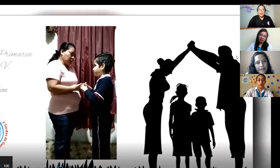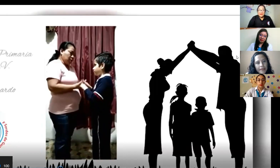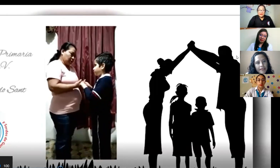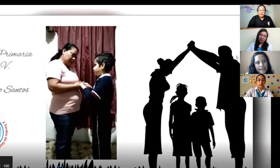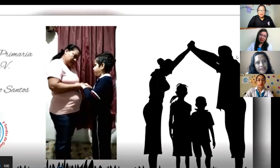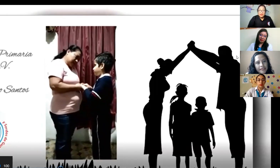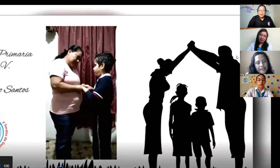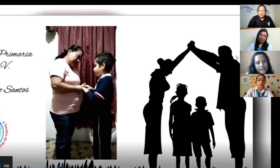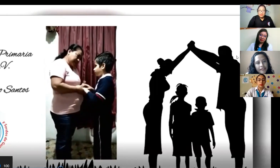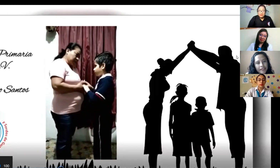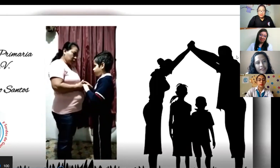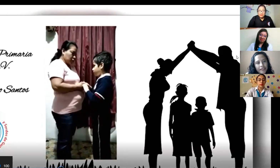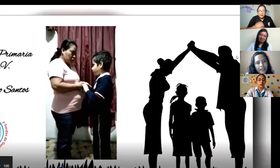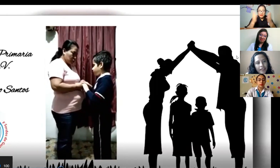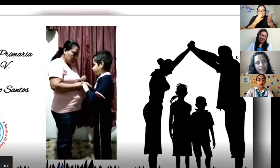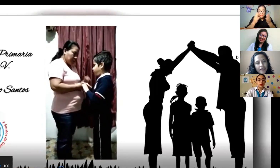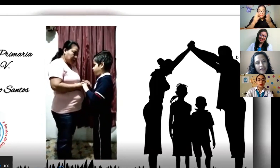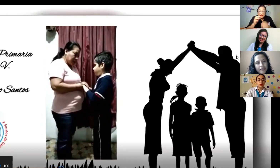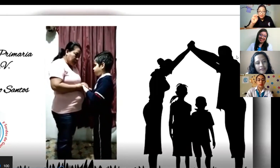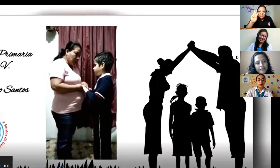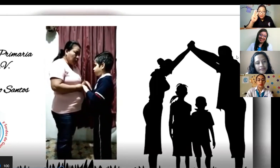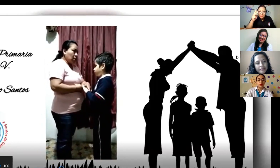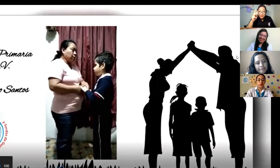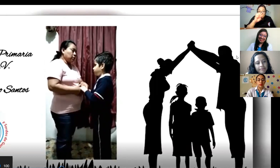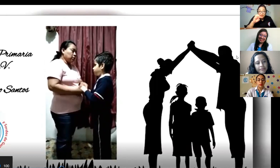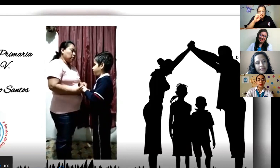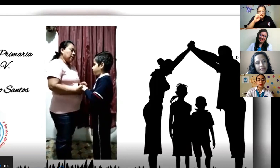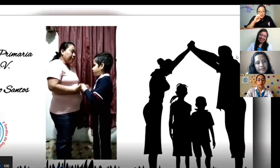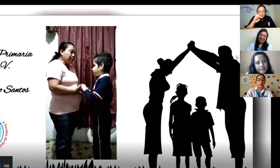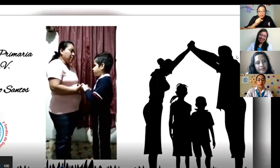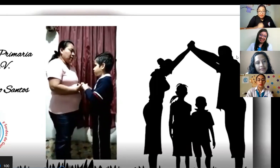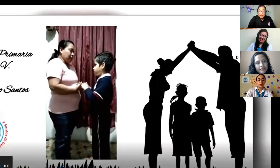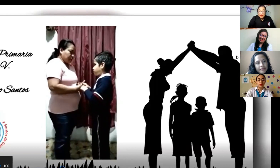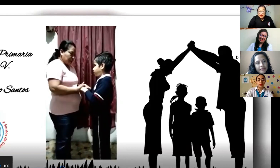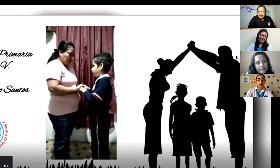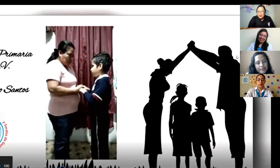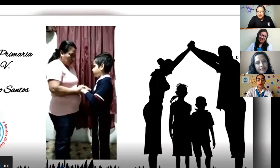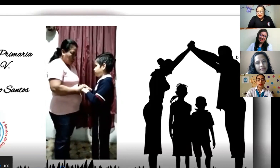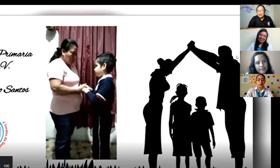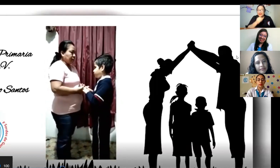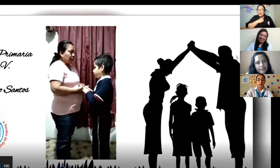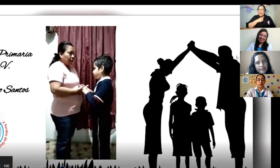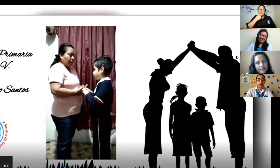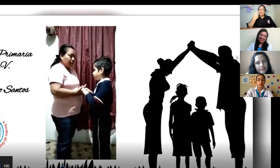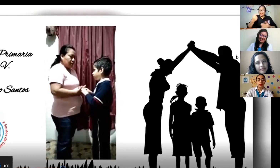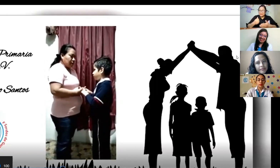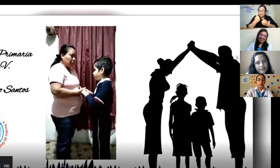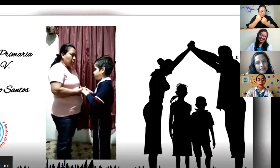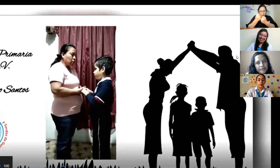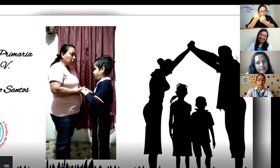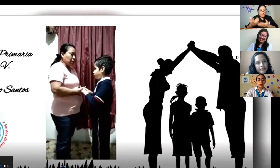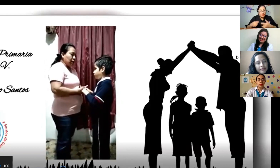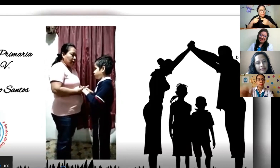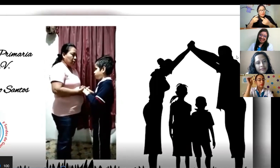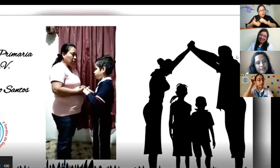Antes de todo, quiero felicitarte por todos los logros que has tenido, por todo el empeño que le has puesto a mis niños. Te felicito,